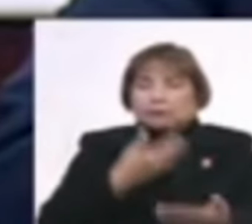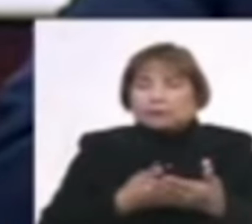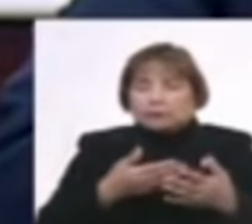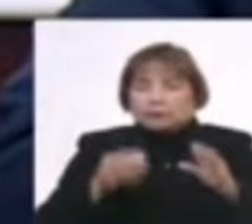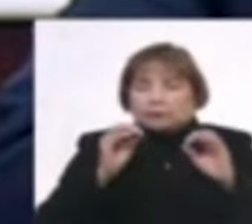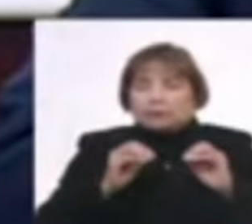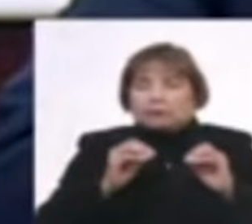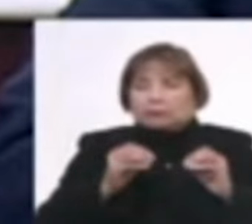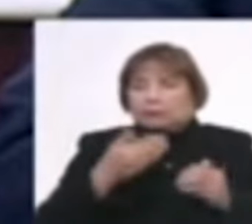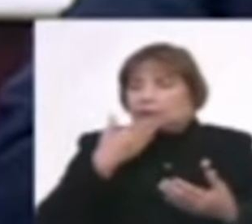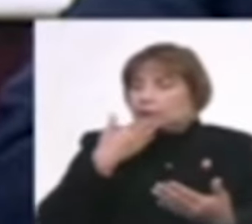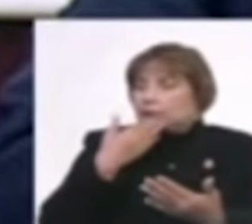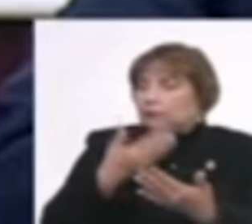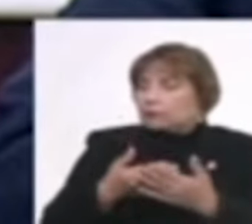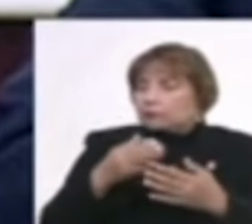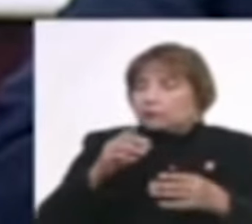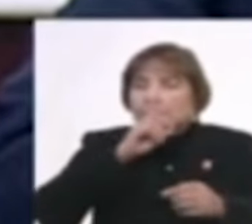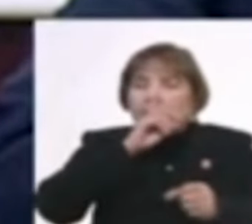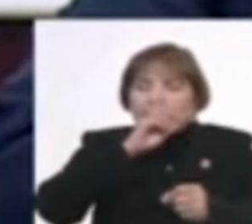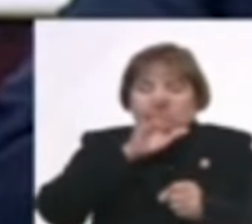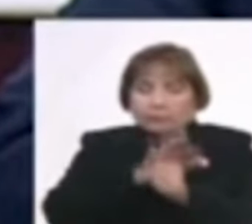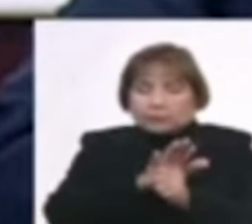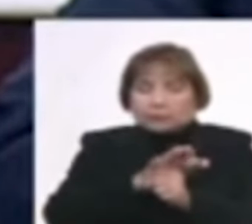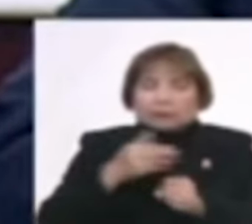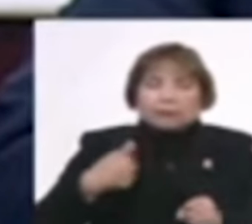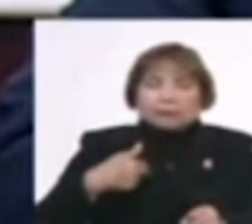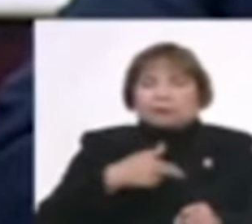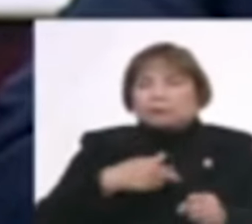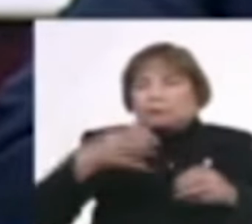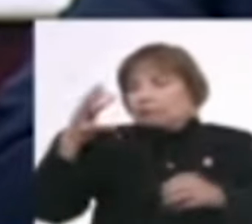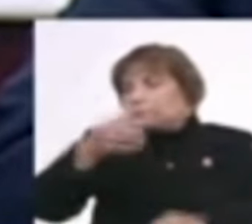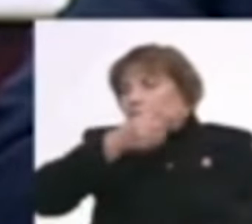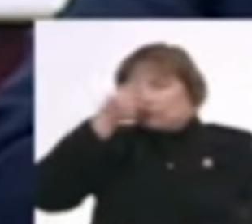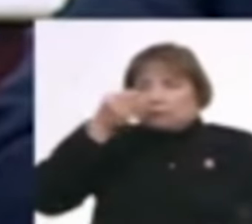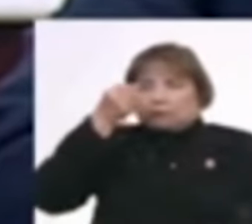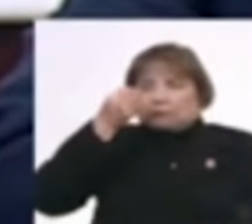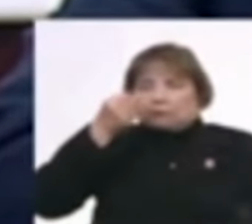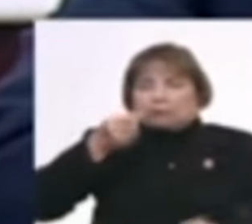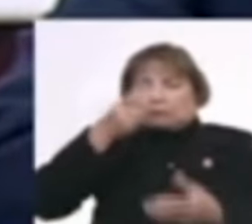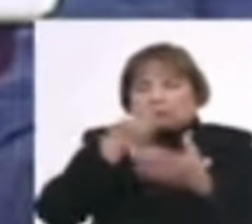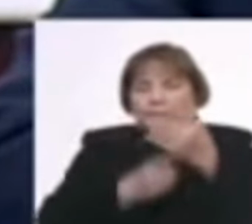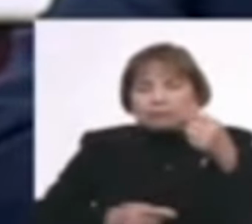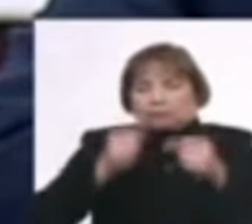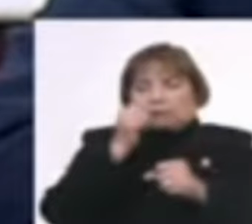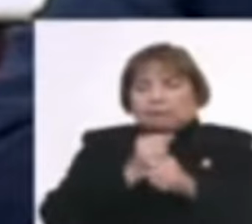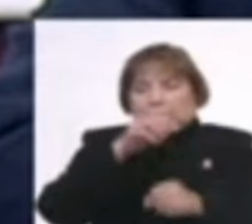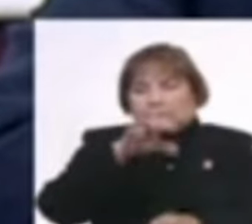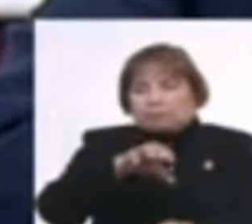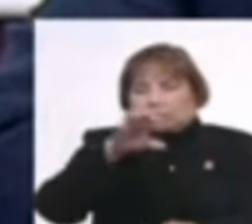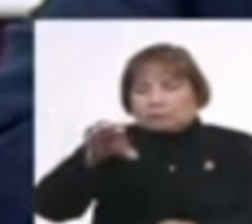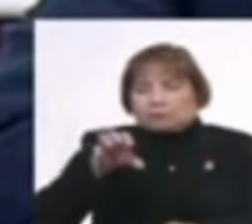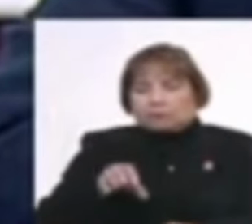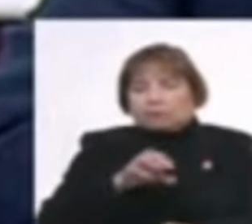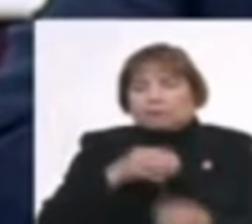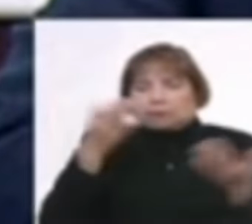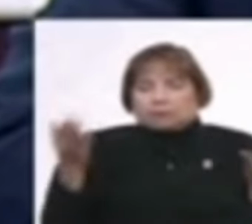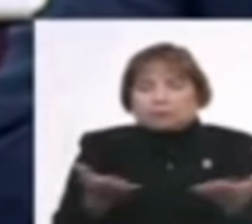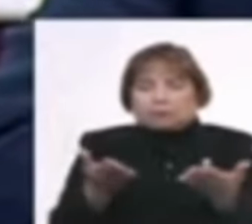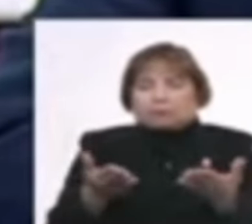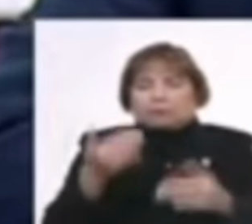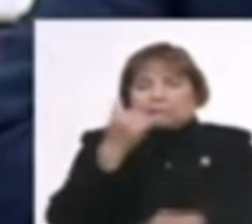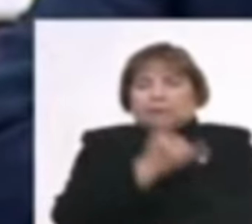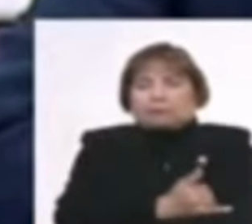Sencillamente ofrecerles y comprometernos a recuperar la confianza del pueblo en